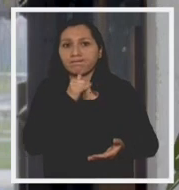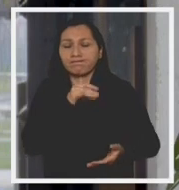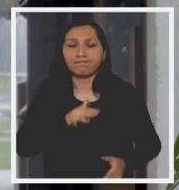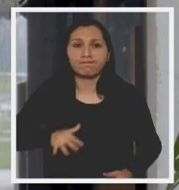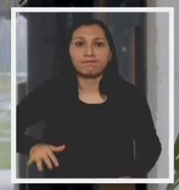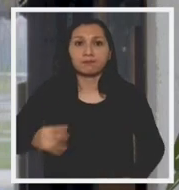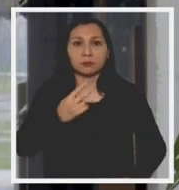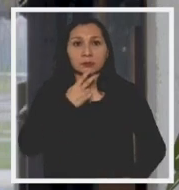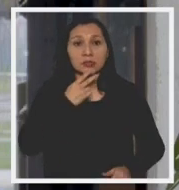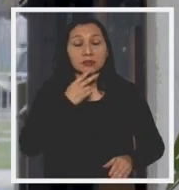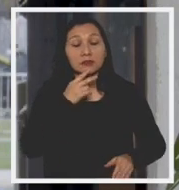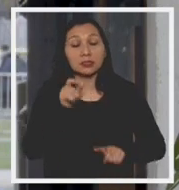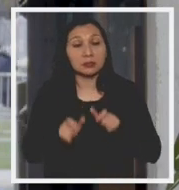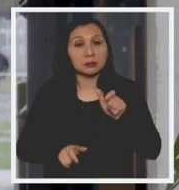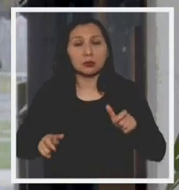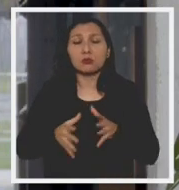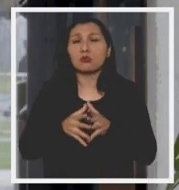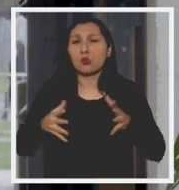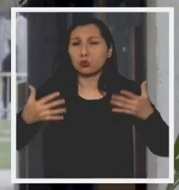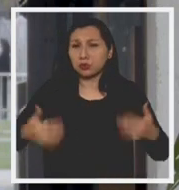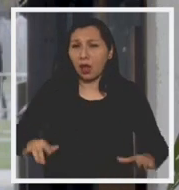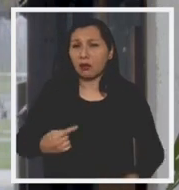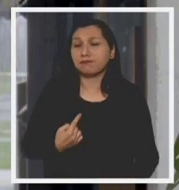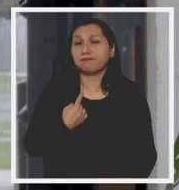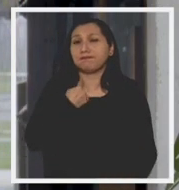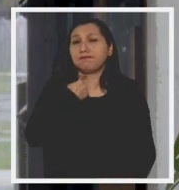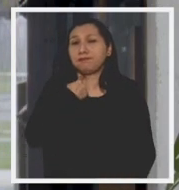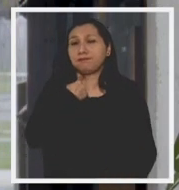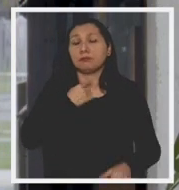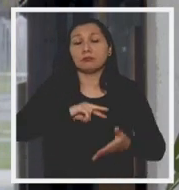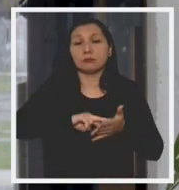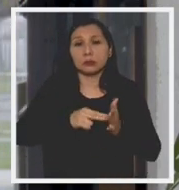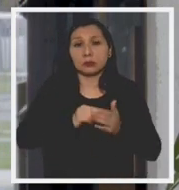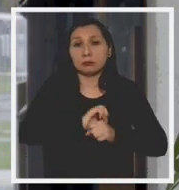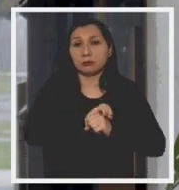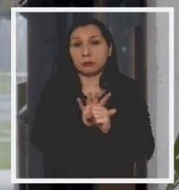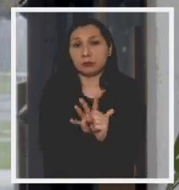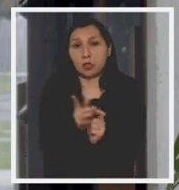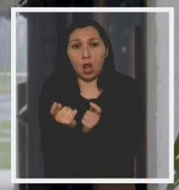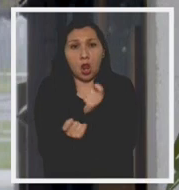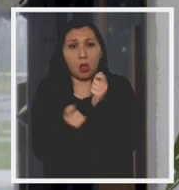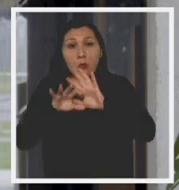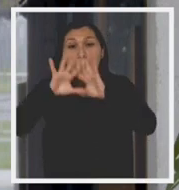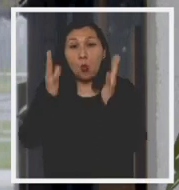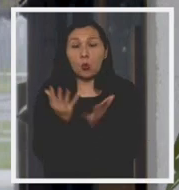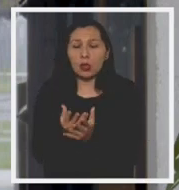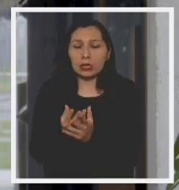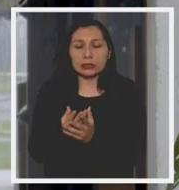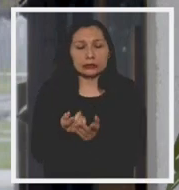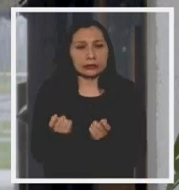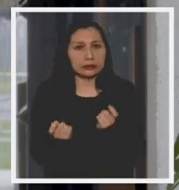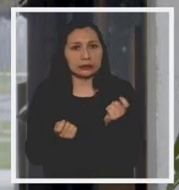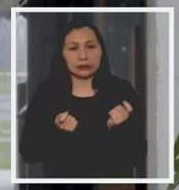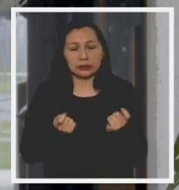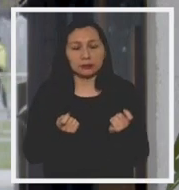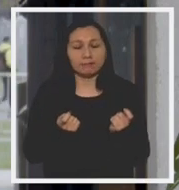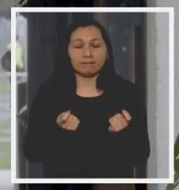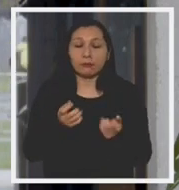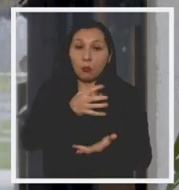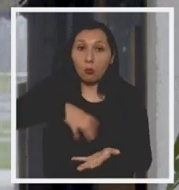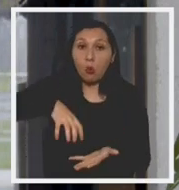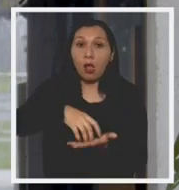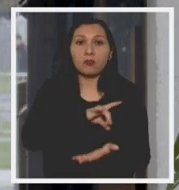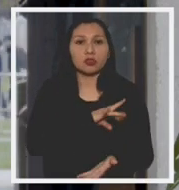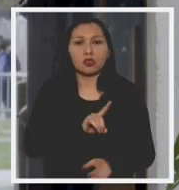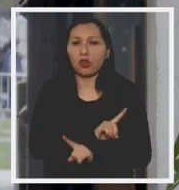nuestra sociedad, que ya ha sido duramente afectada por la pandemia y la crisis económica mundial. El pueblo de